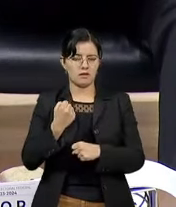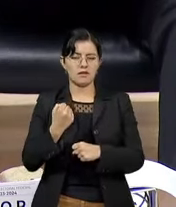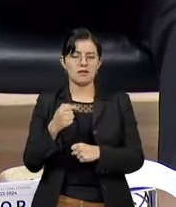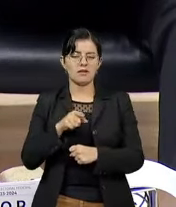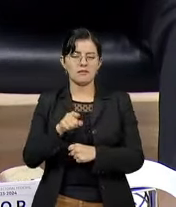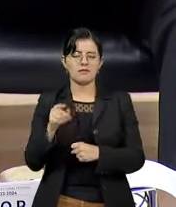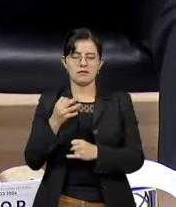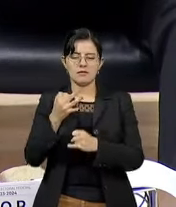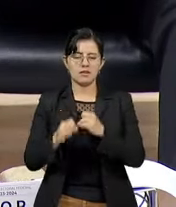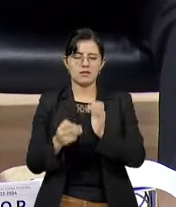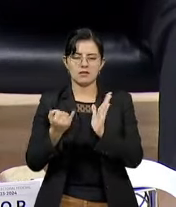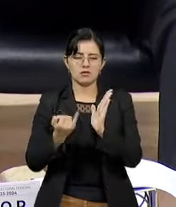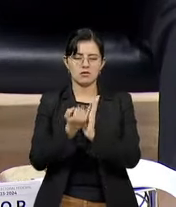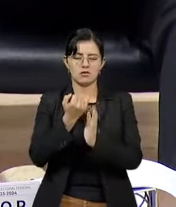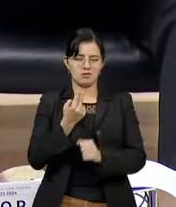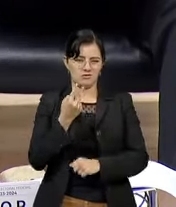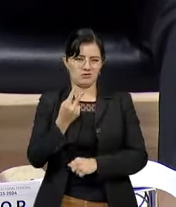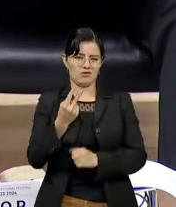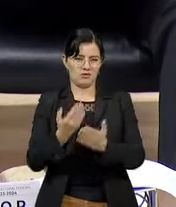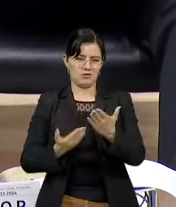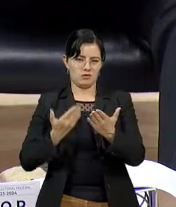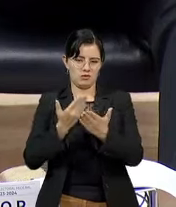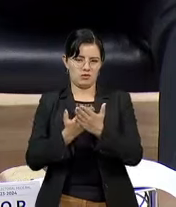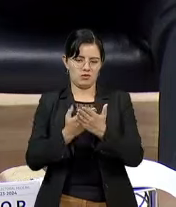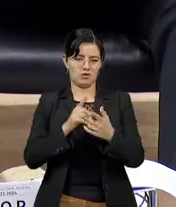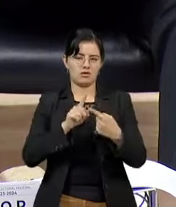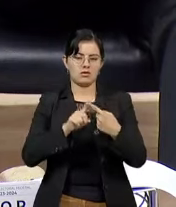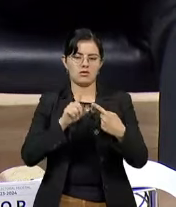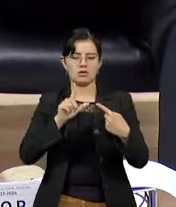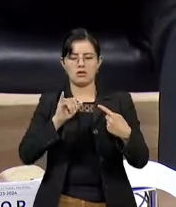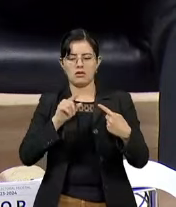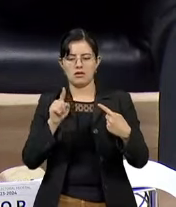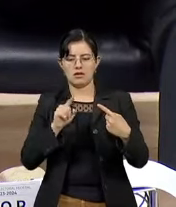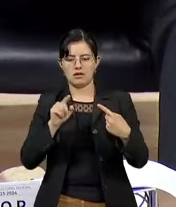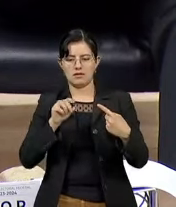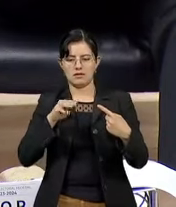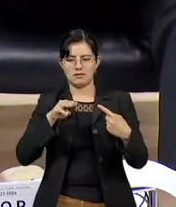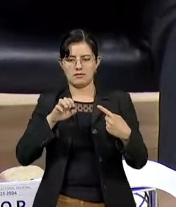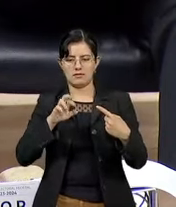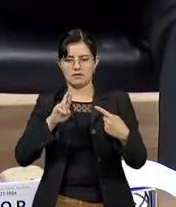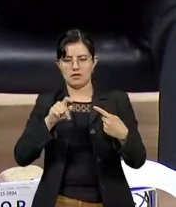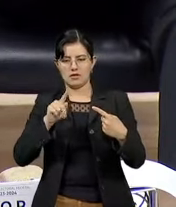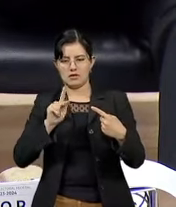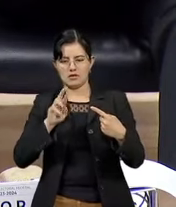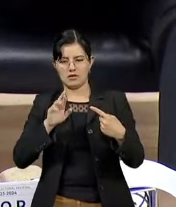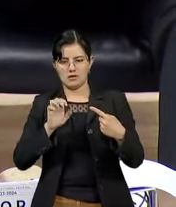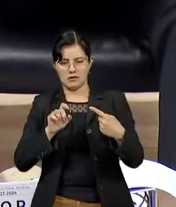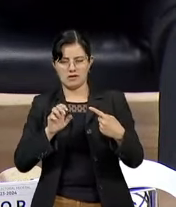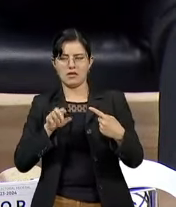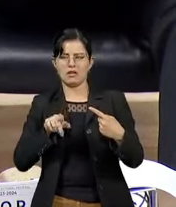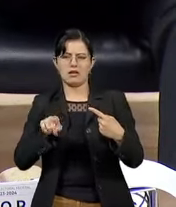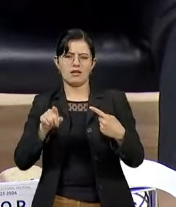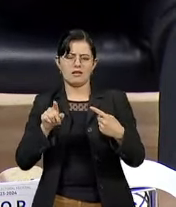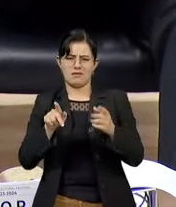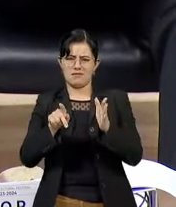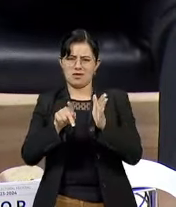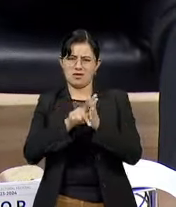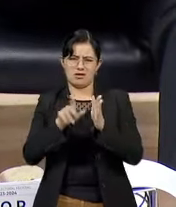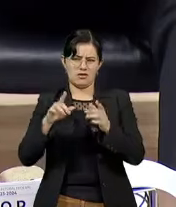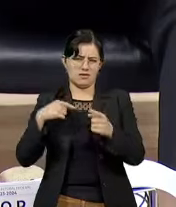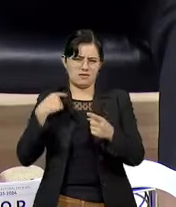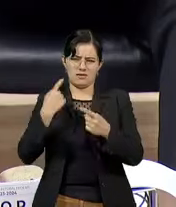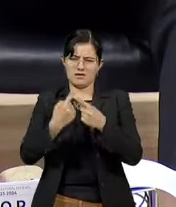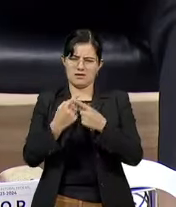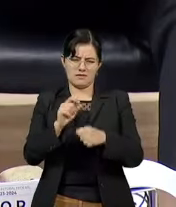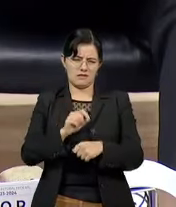dos propuestas una que habíamos hecho nosotros Denis merker que es una periodista de una larga trayectoria que